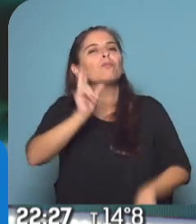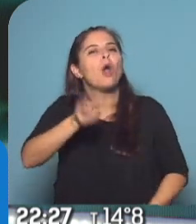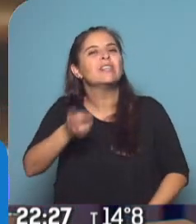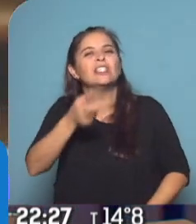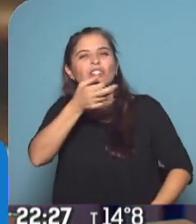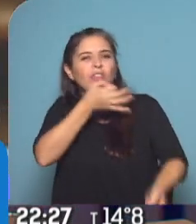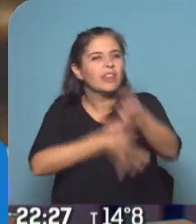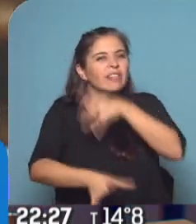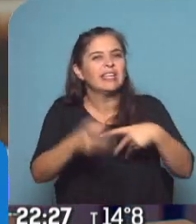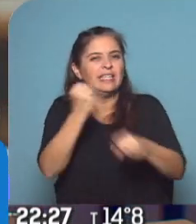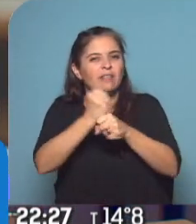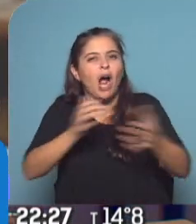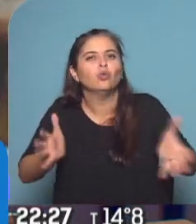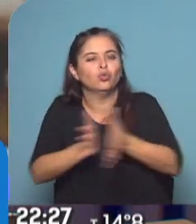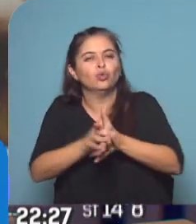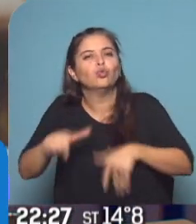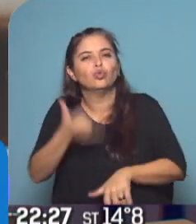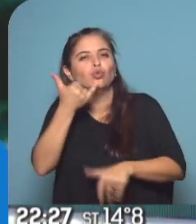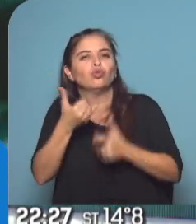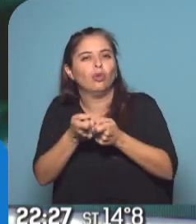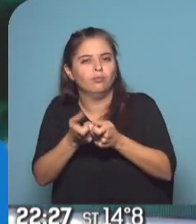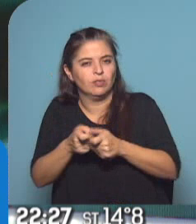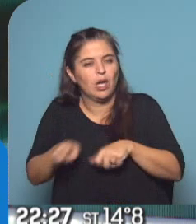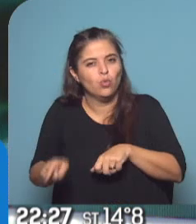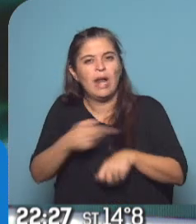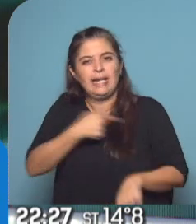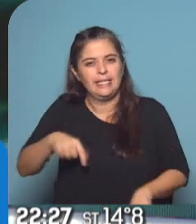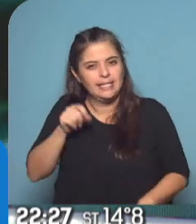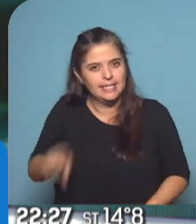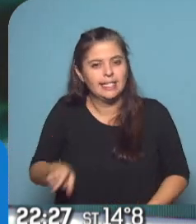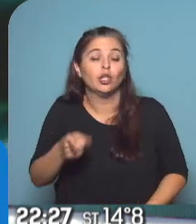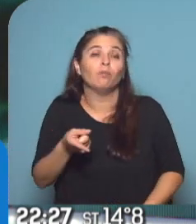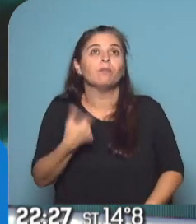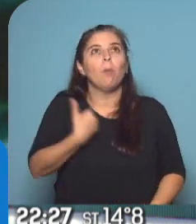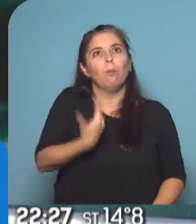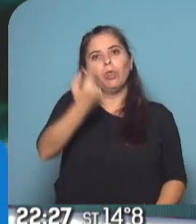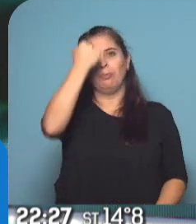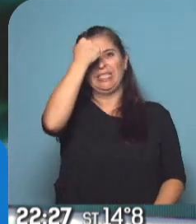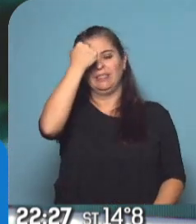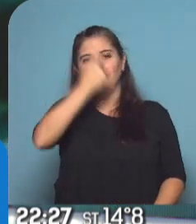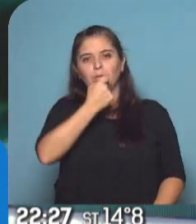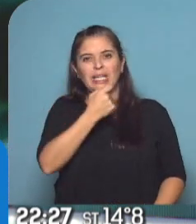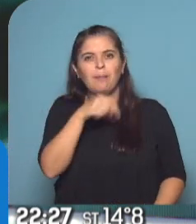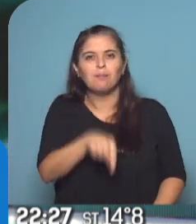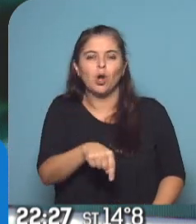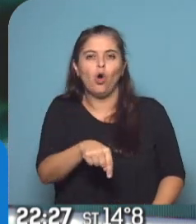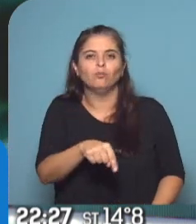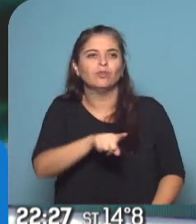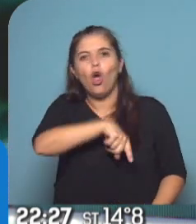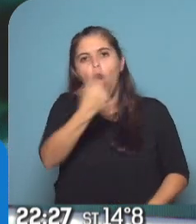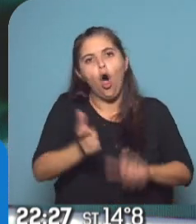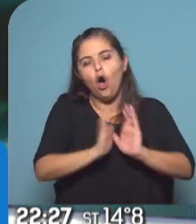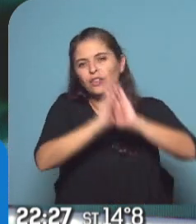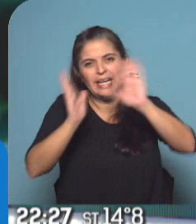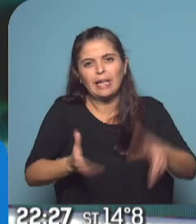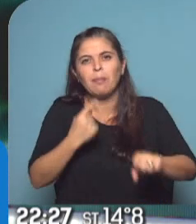importante de lo que está en juego en la disputa entre eeuu y china uno puede pensar lo puede pensar como un capítulo más de la guerra comercial